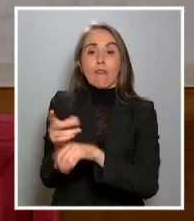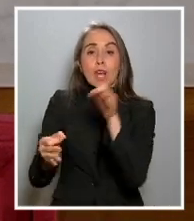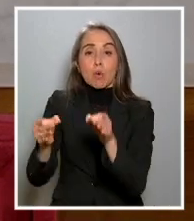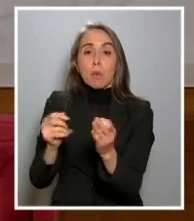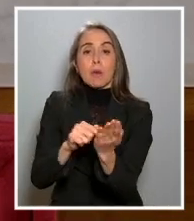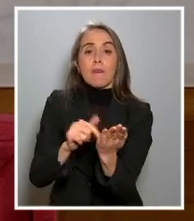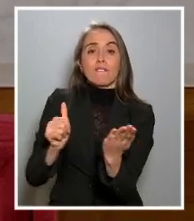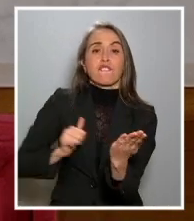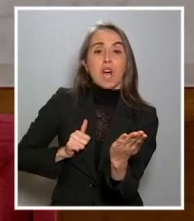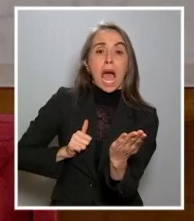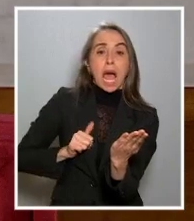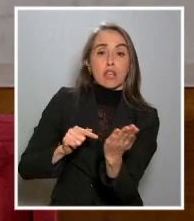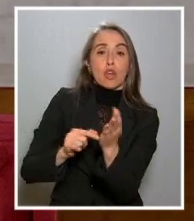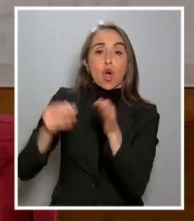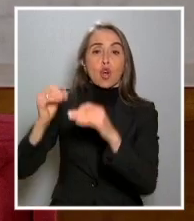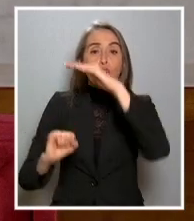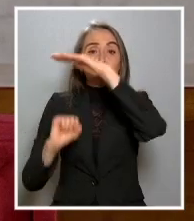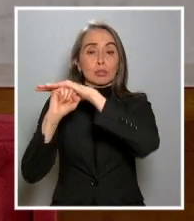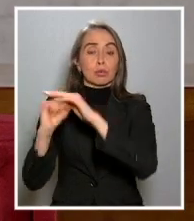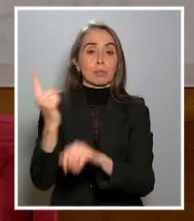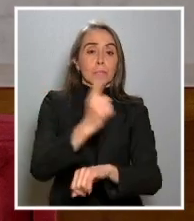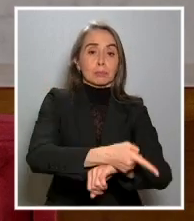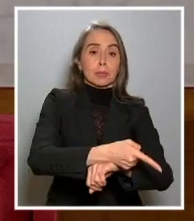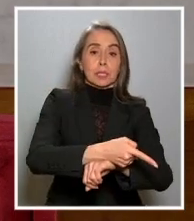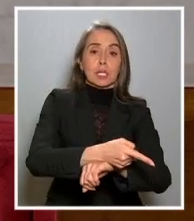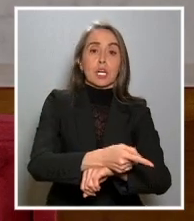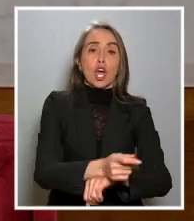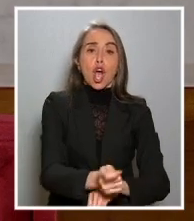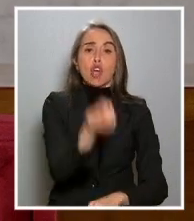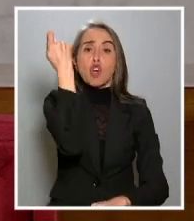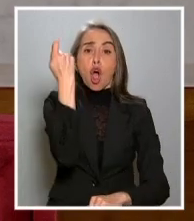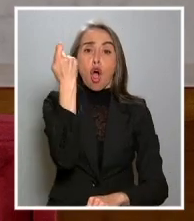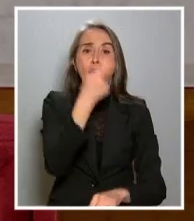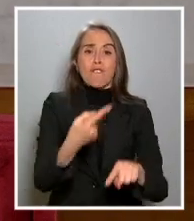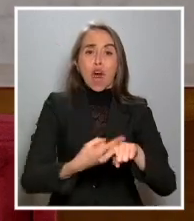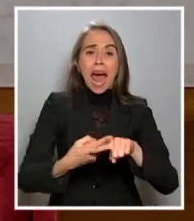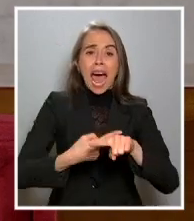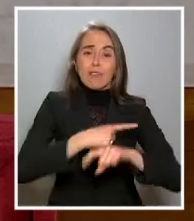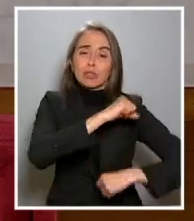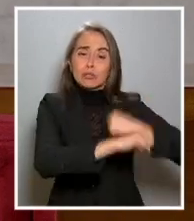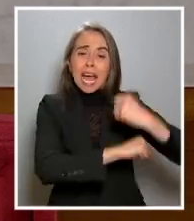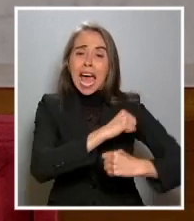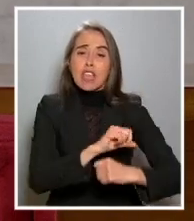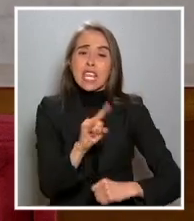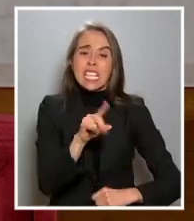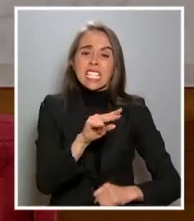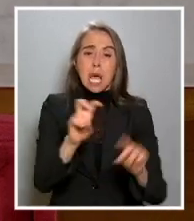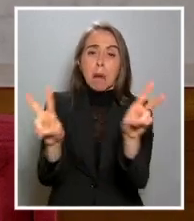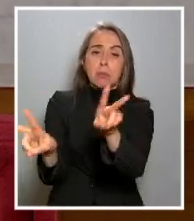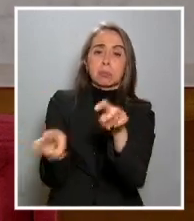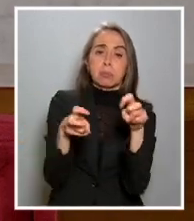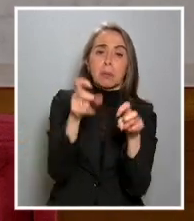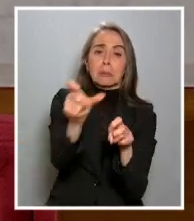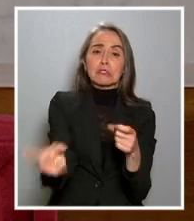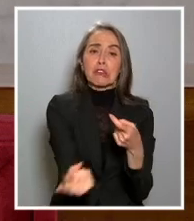fallo de la Corte Suprema respecto de los cobros abusivos que durante años realizaron a sus afiliados.